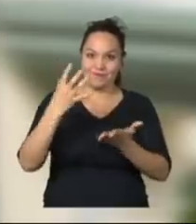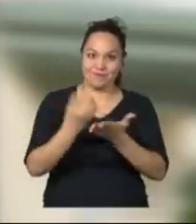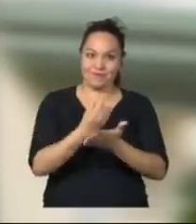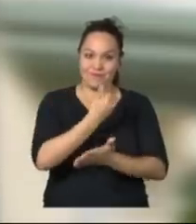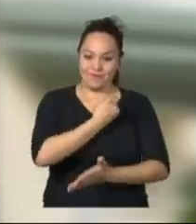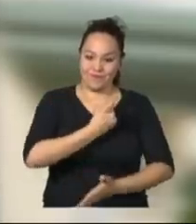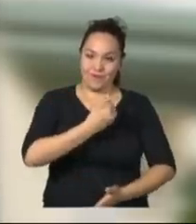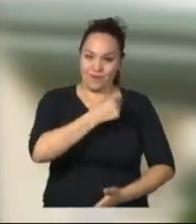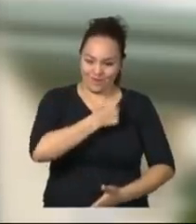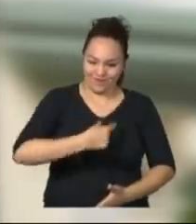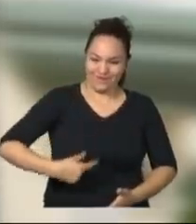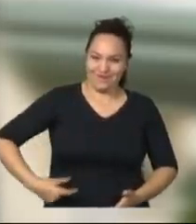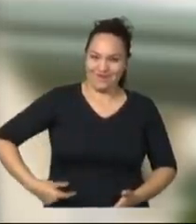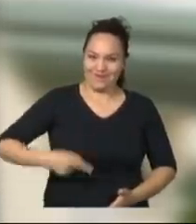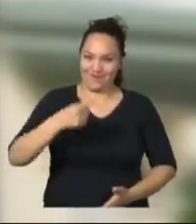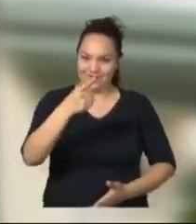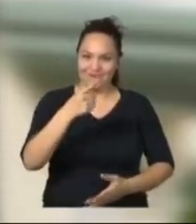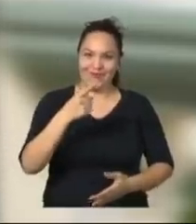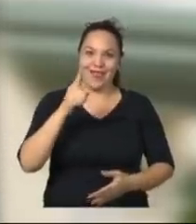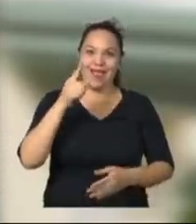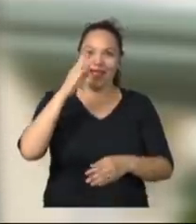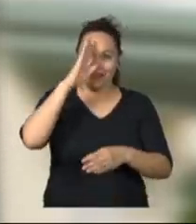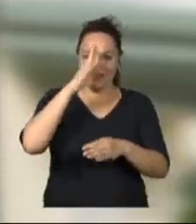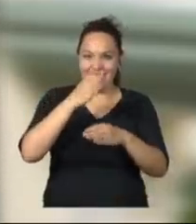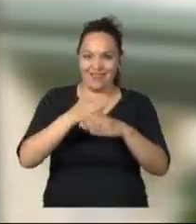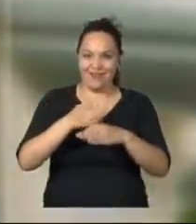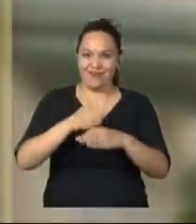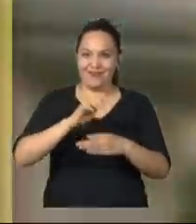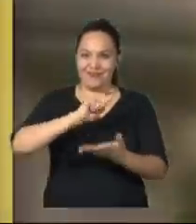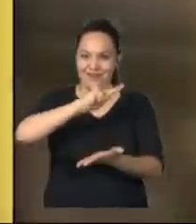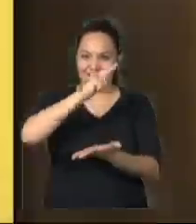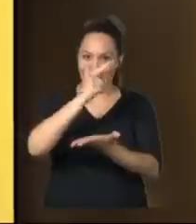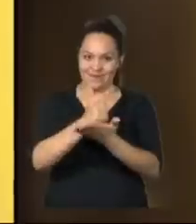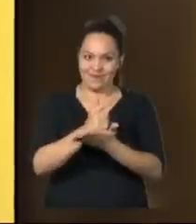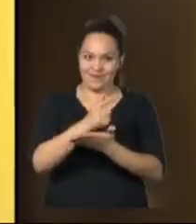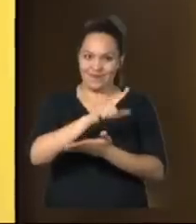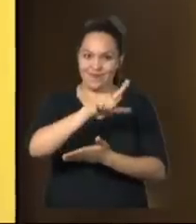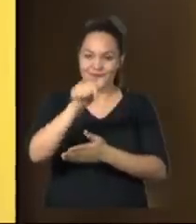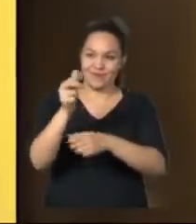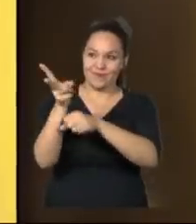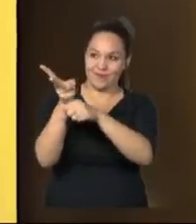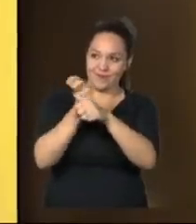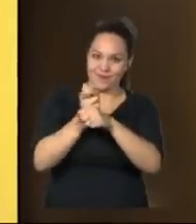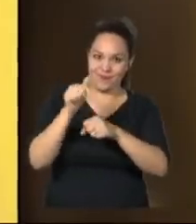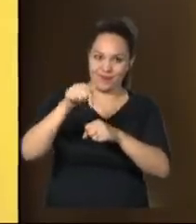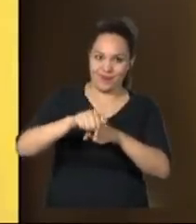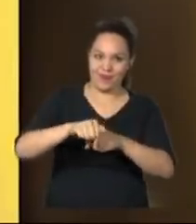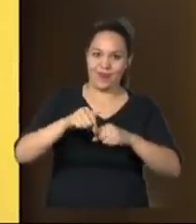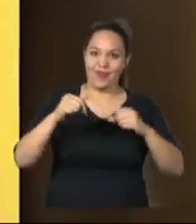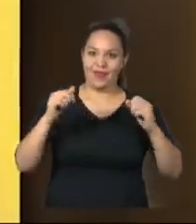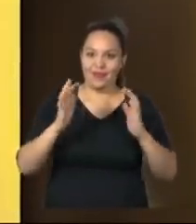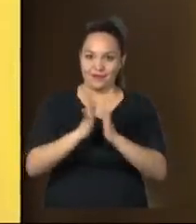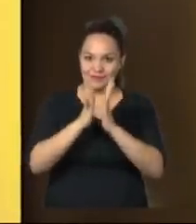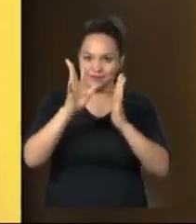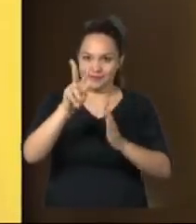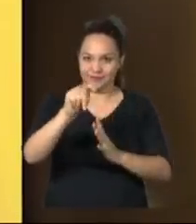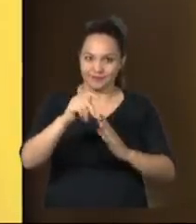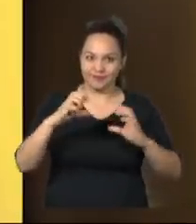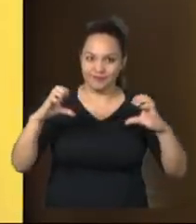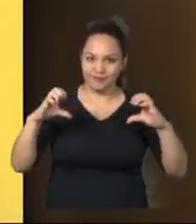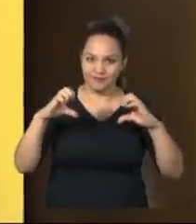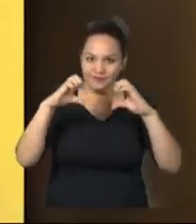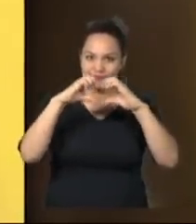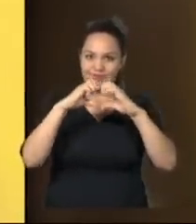imágenes, y luego llegaría a la televisión en ese reality de Mitad y Mitad, y en ocasiones nos